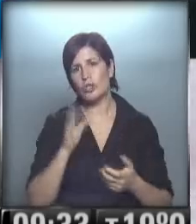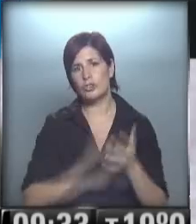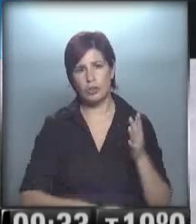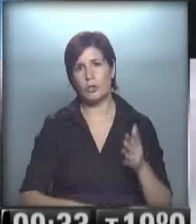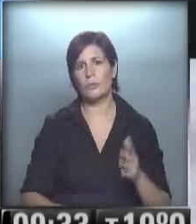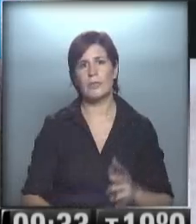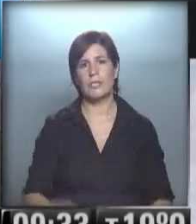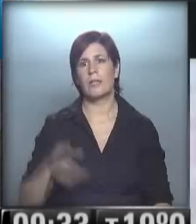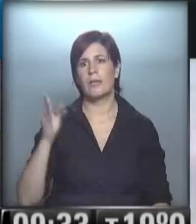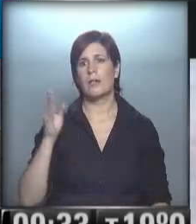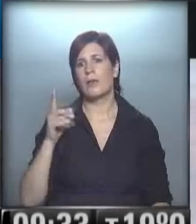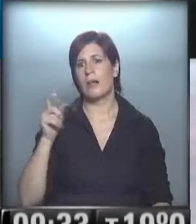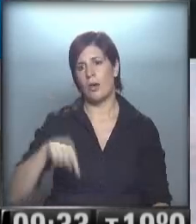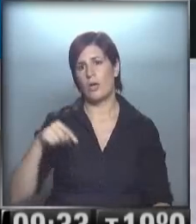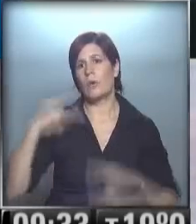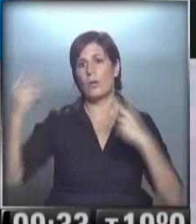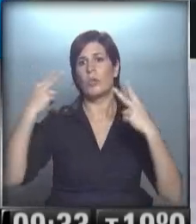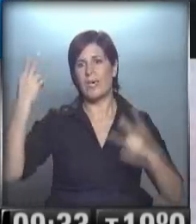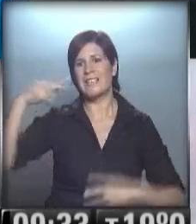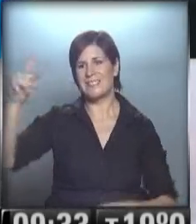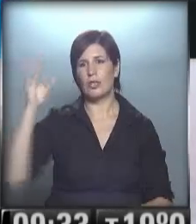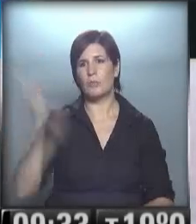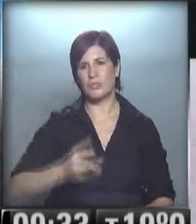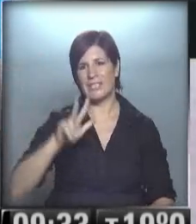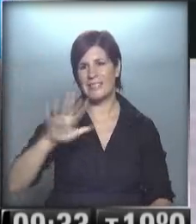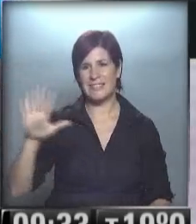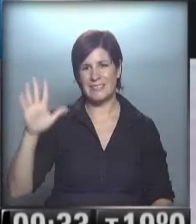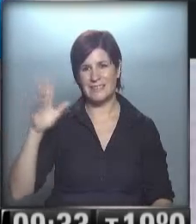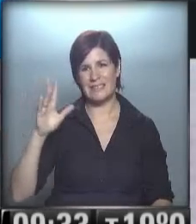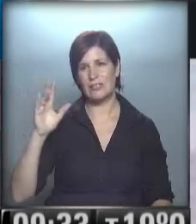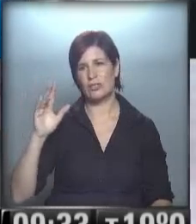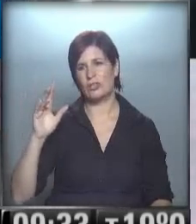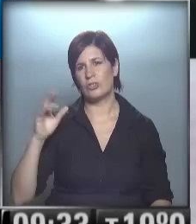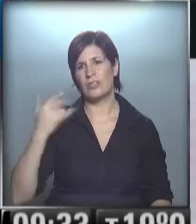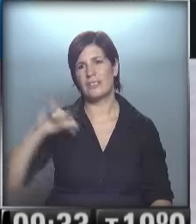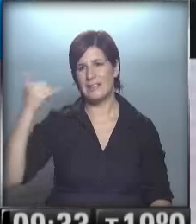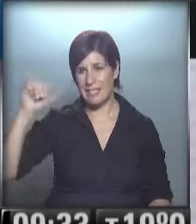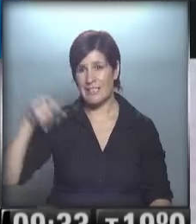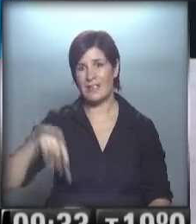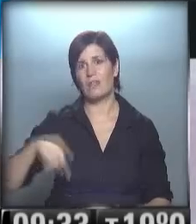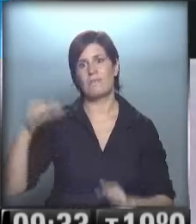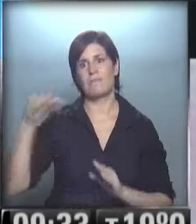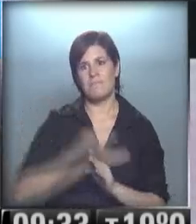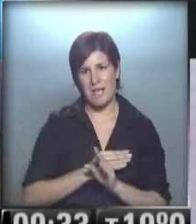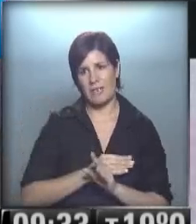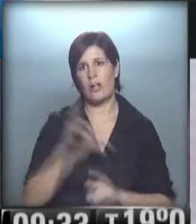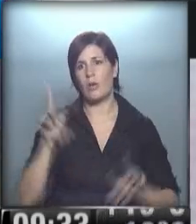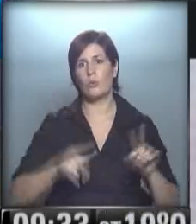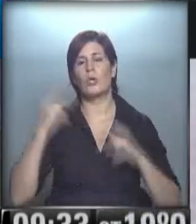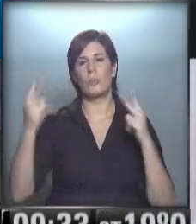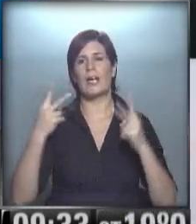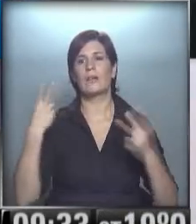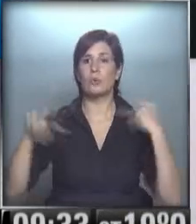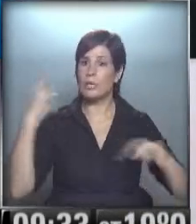cobra por por viajes al exterior y y lo lo reduzco un poco porque no solo por turismo se viaja muchas veces por necesidad de trabajo